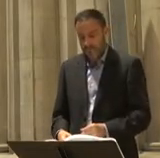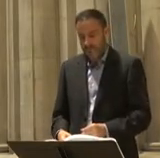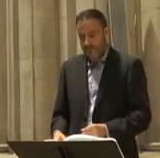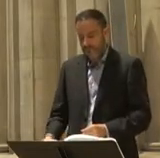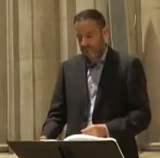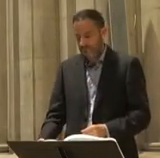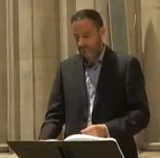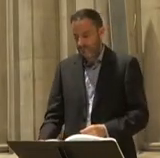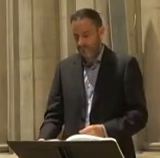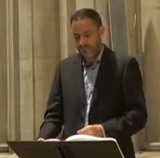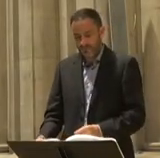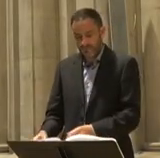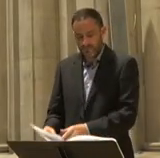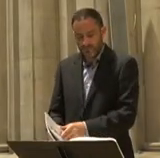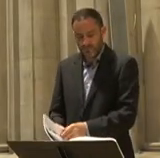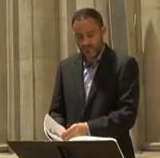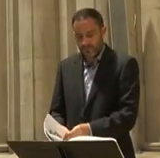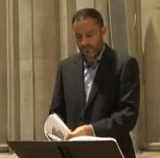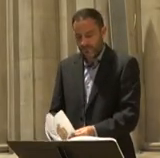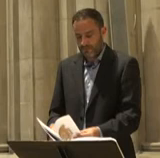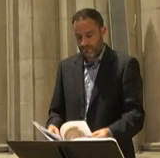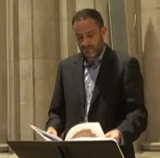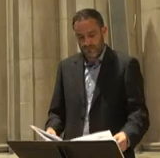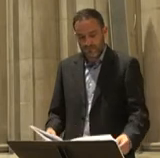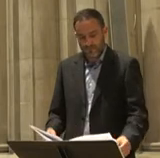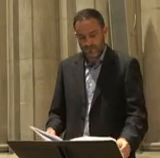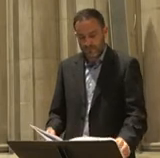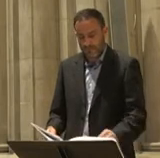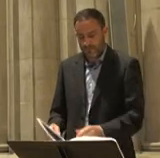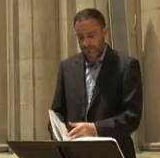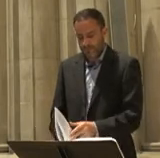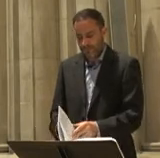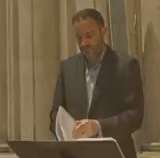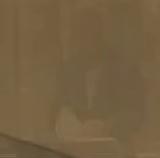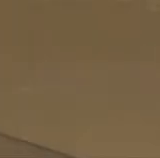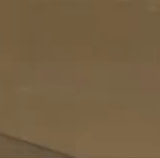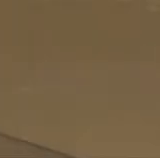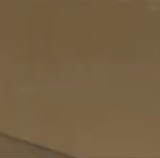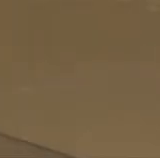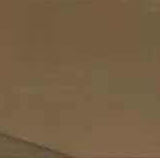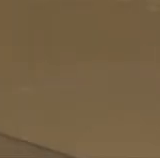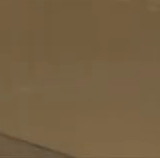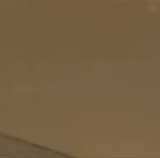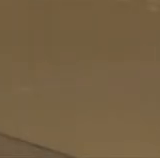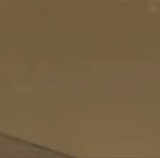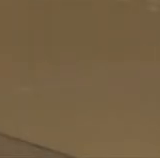Santo Evangelio de nuestro Señor Jesucristo según Mateo.